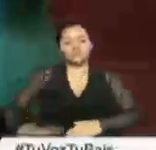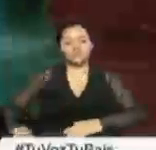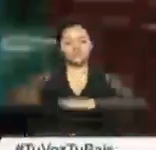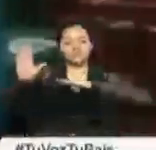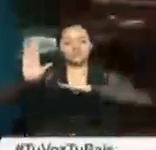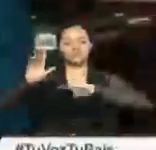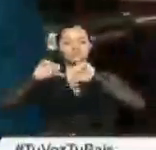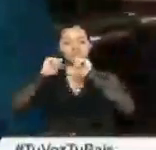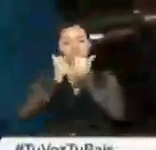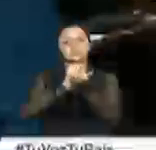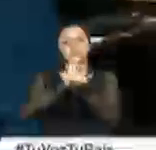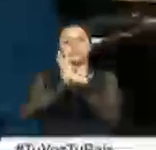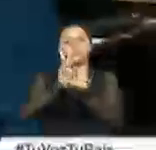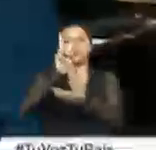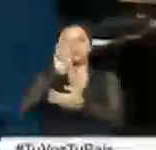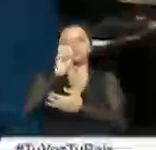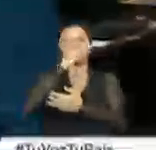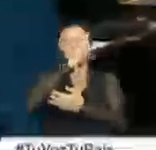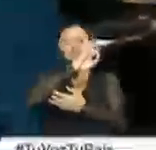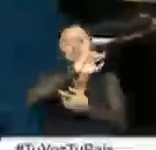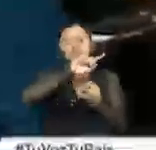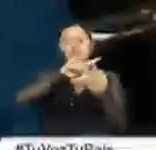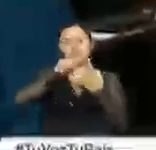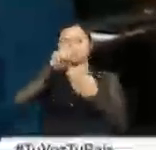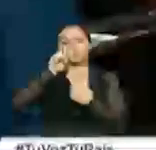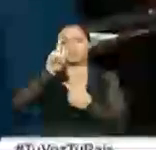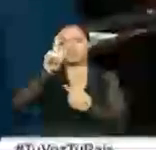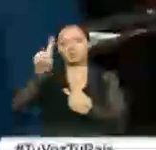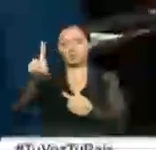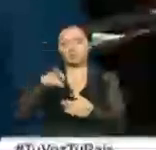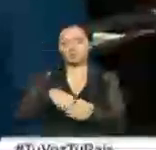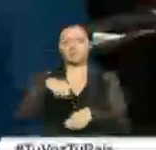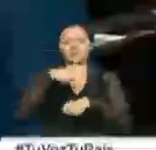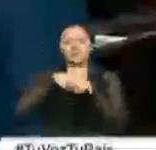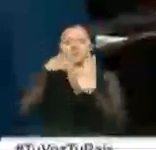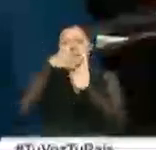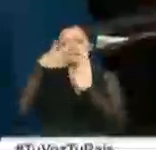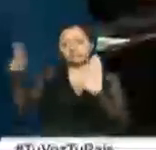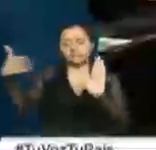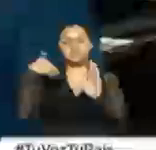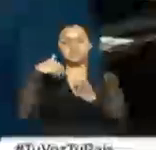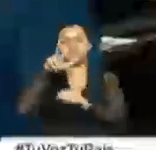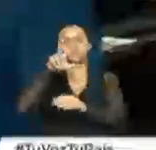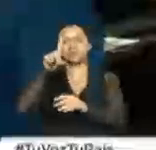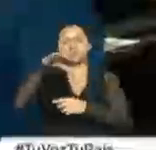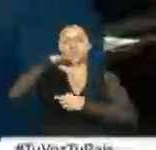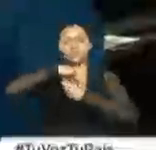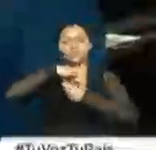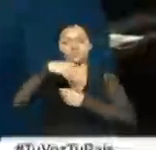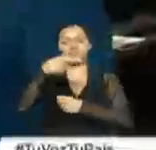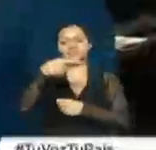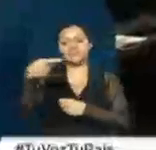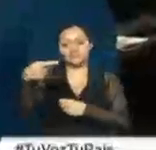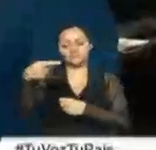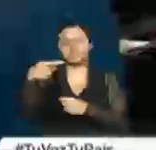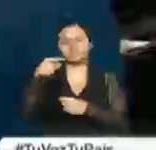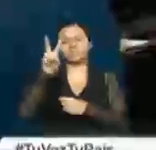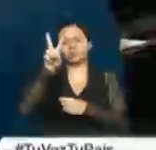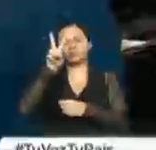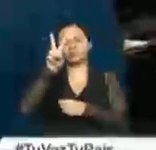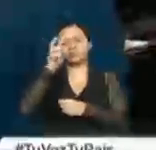para el periodo 2017-2021. Este resultado registró 31 votos negativos, 2 blancos y